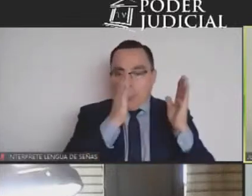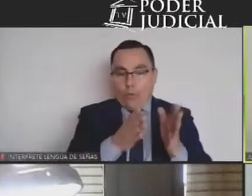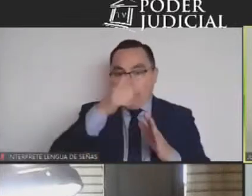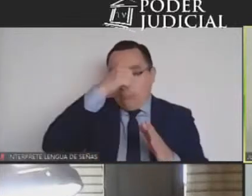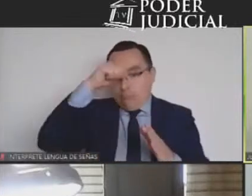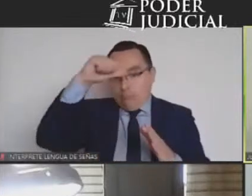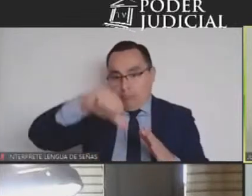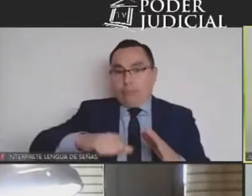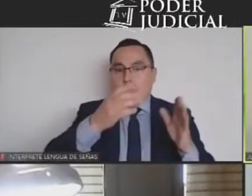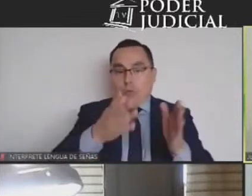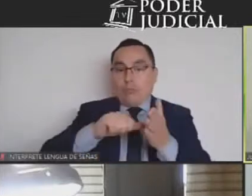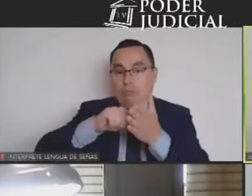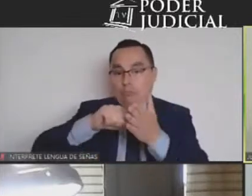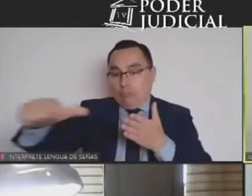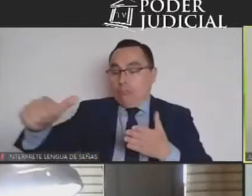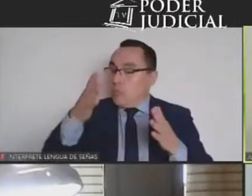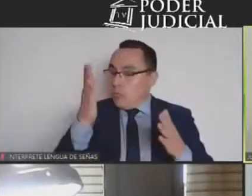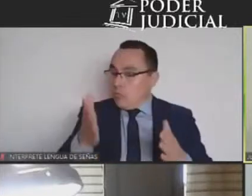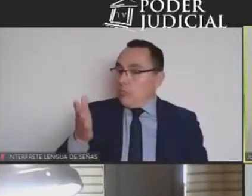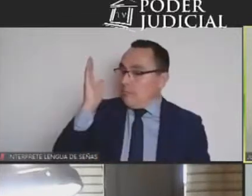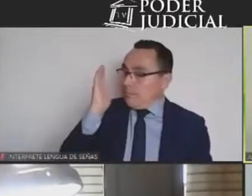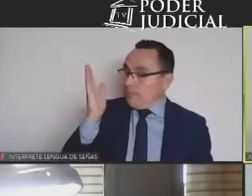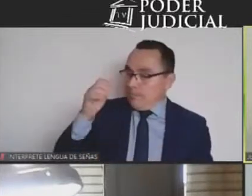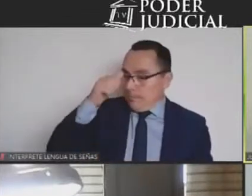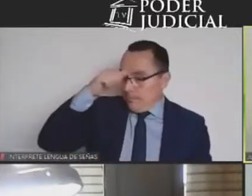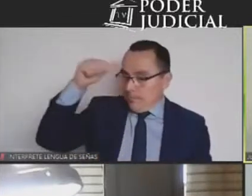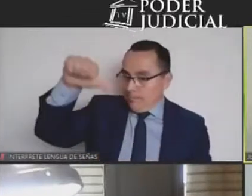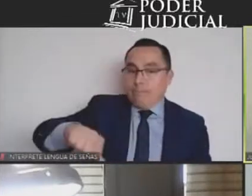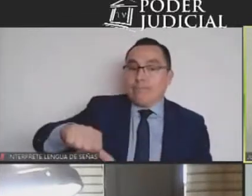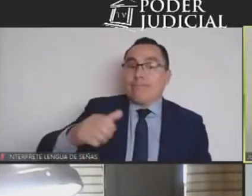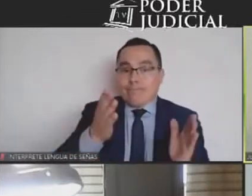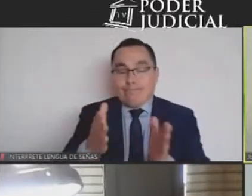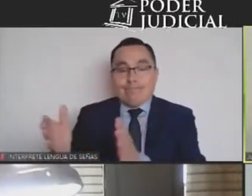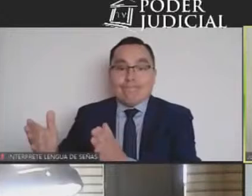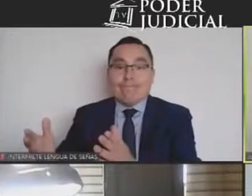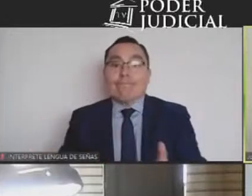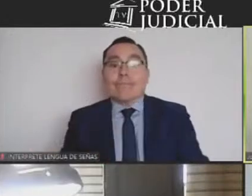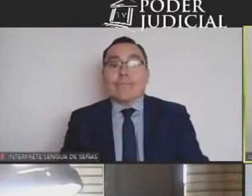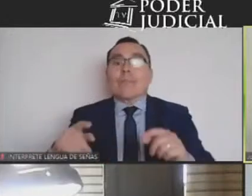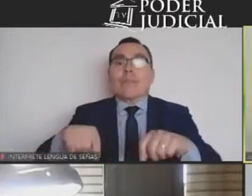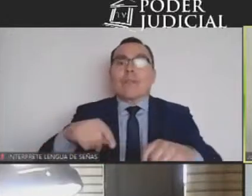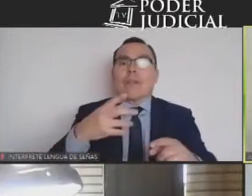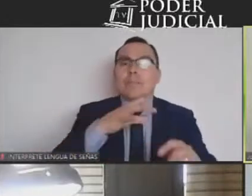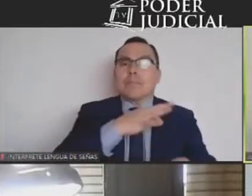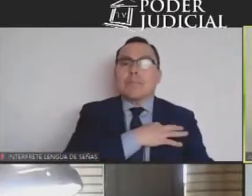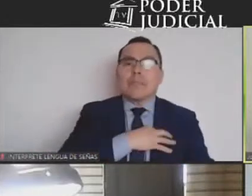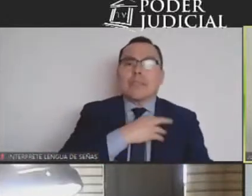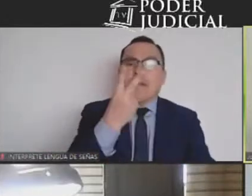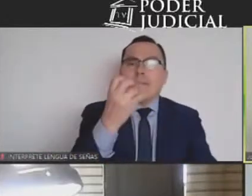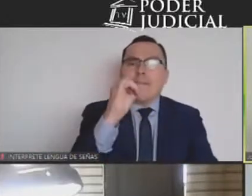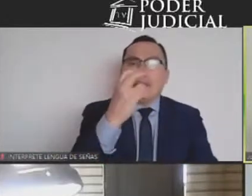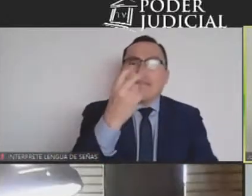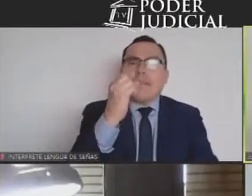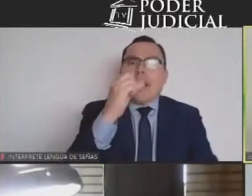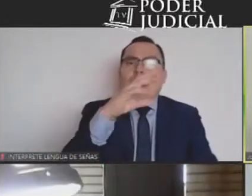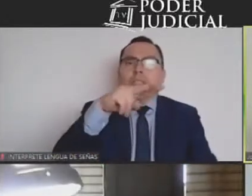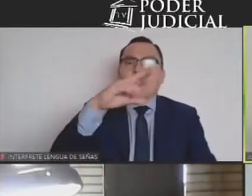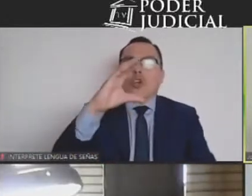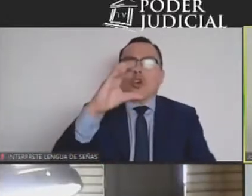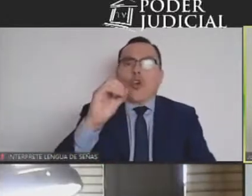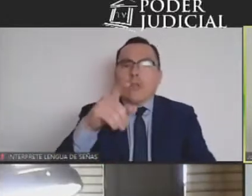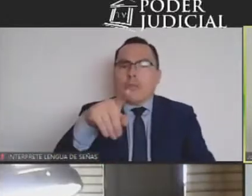para sancionar esas conductas. La ministra Vivanco nos decía que no podíamos